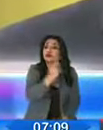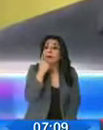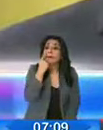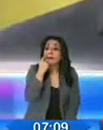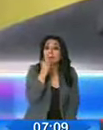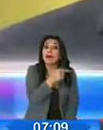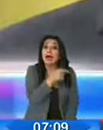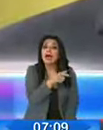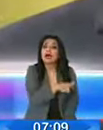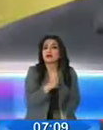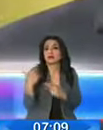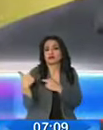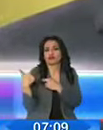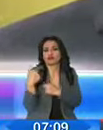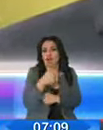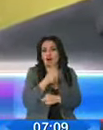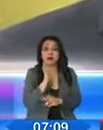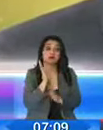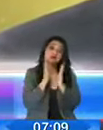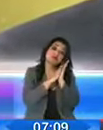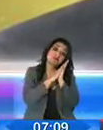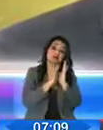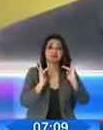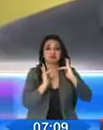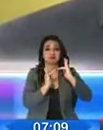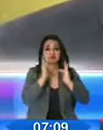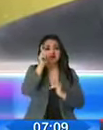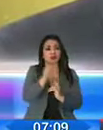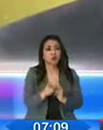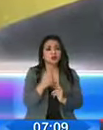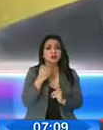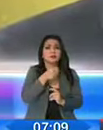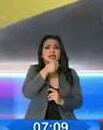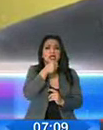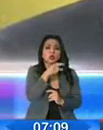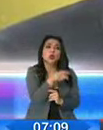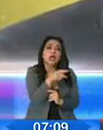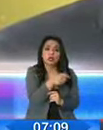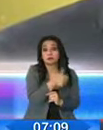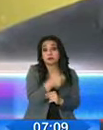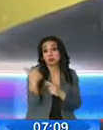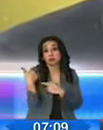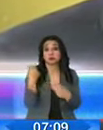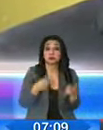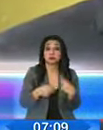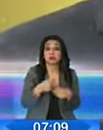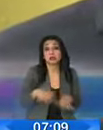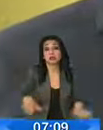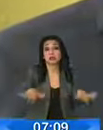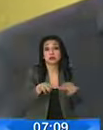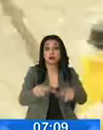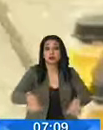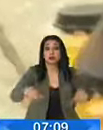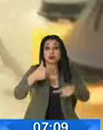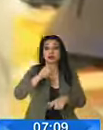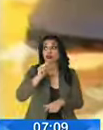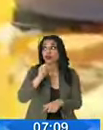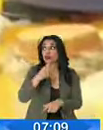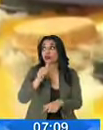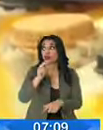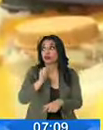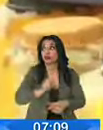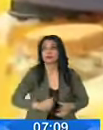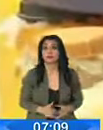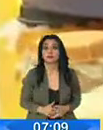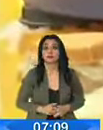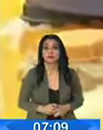que está en la cama descansando, una persona adulta mayor, es la persona que se dedica a la comercialización aquí en el sector de Chongón. Informó